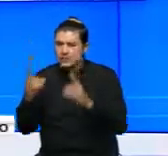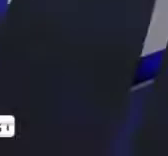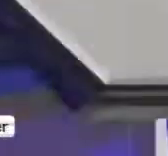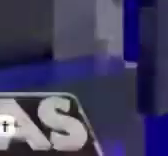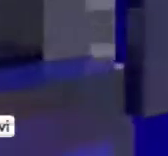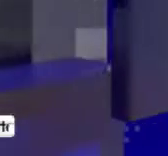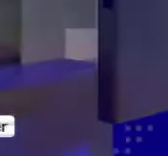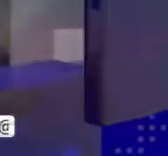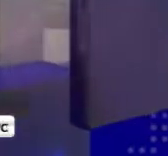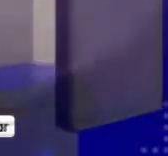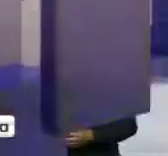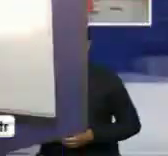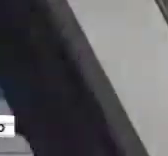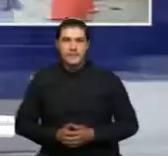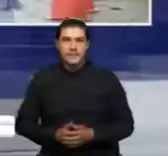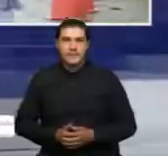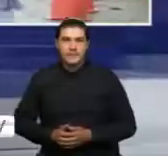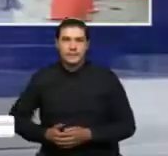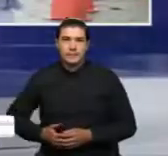adelante